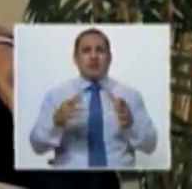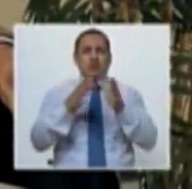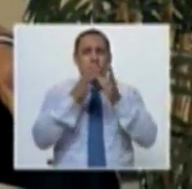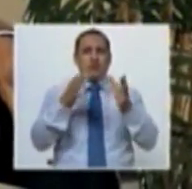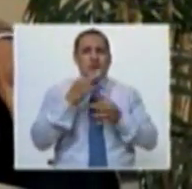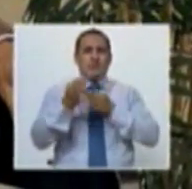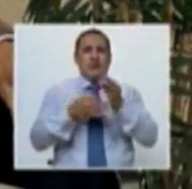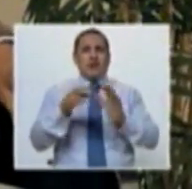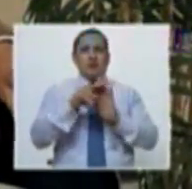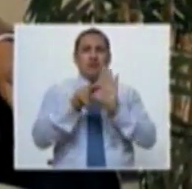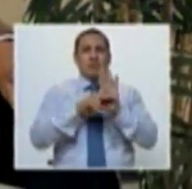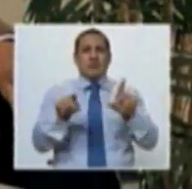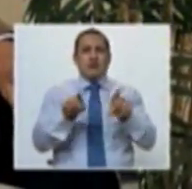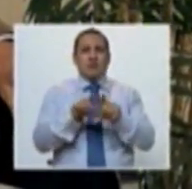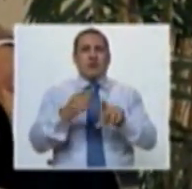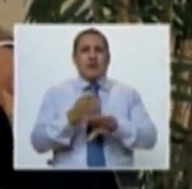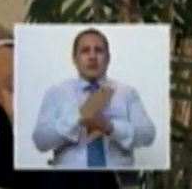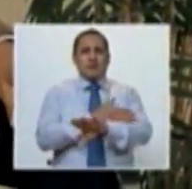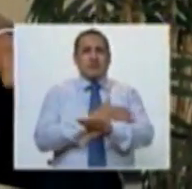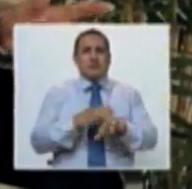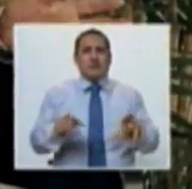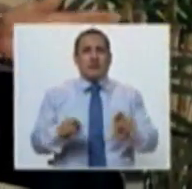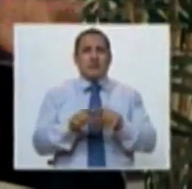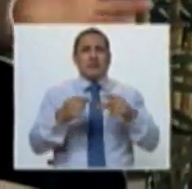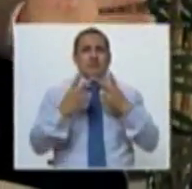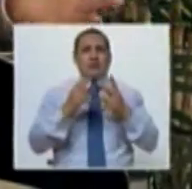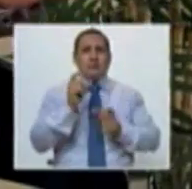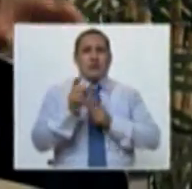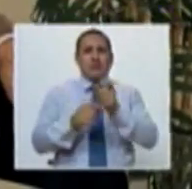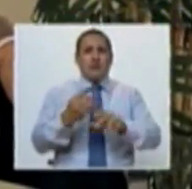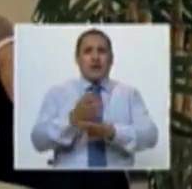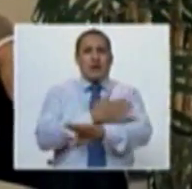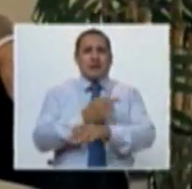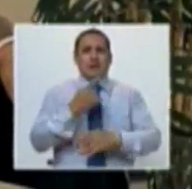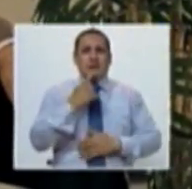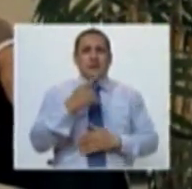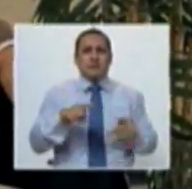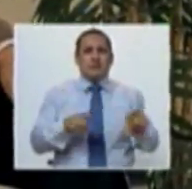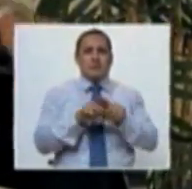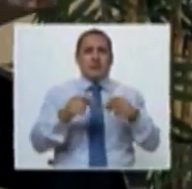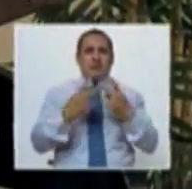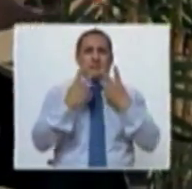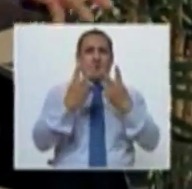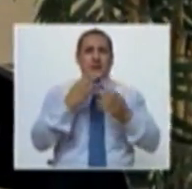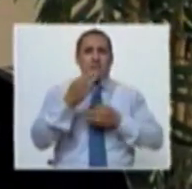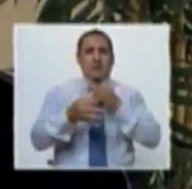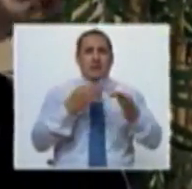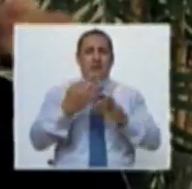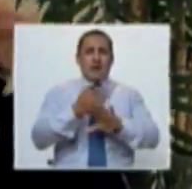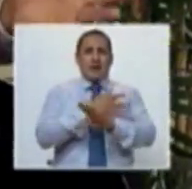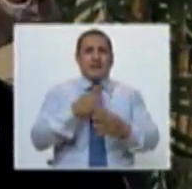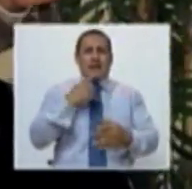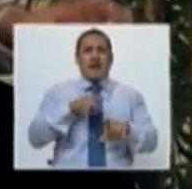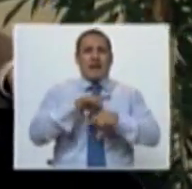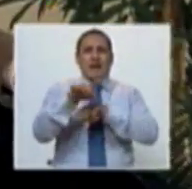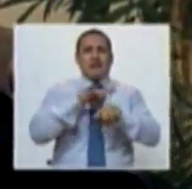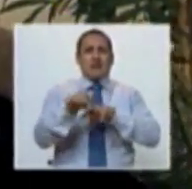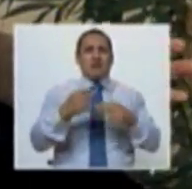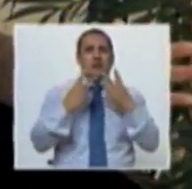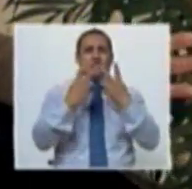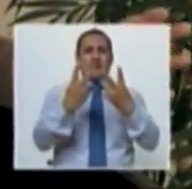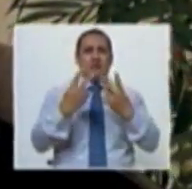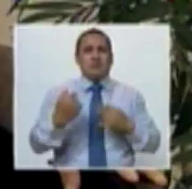debería haber normas parecidas en pilotos o en personas que manejan bancos. Alguien que ha estafado no podría ser presidente de un